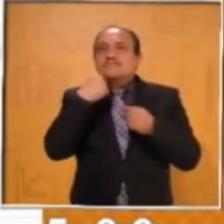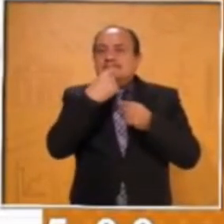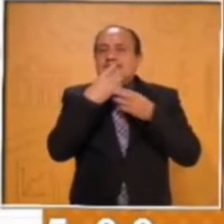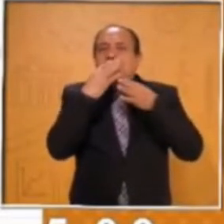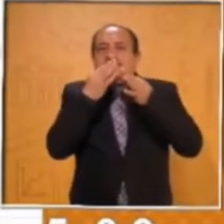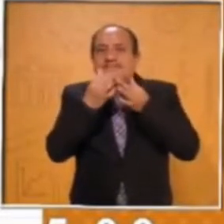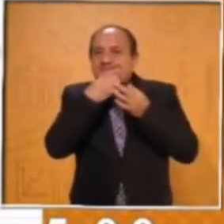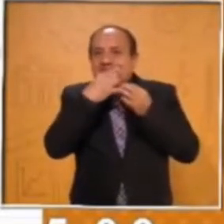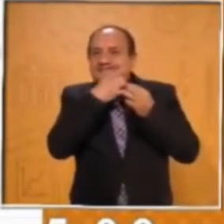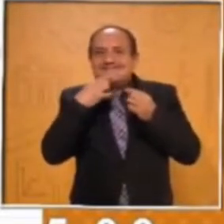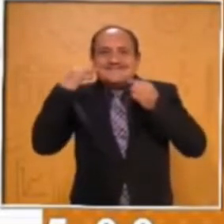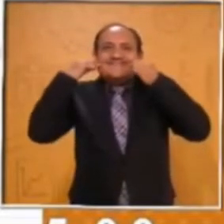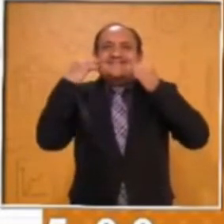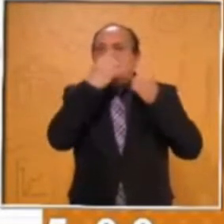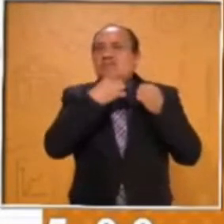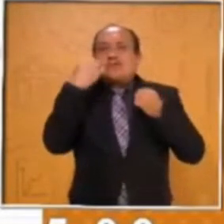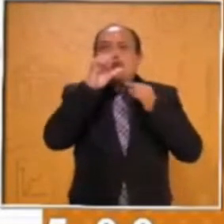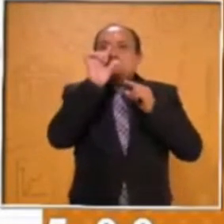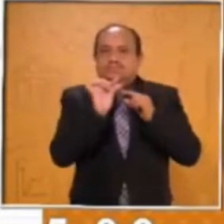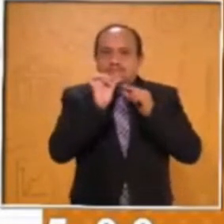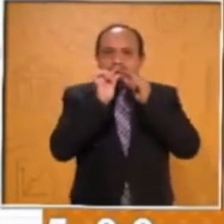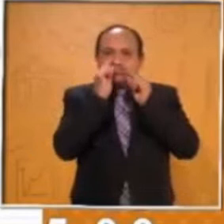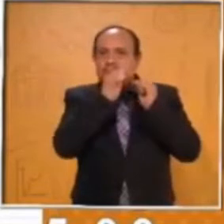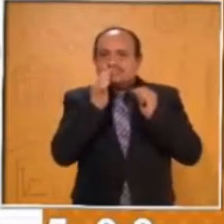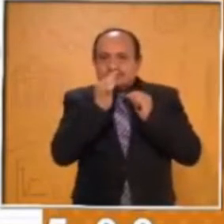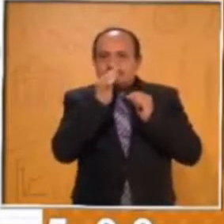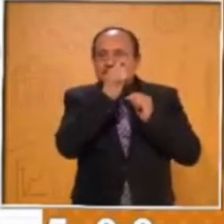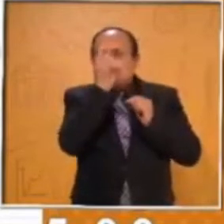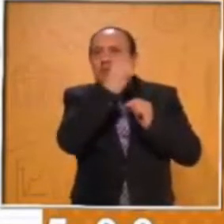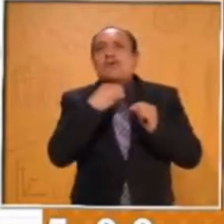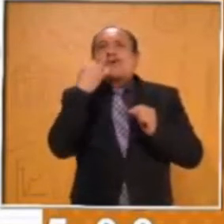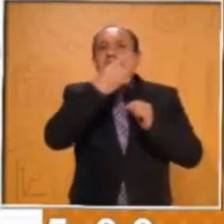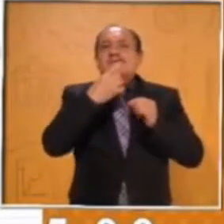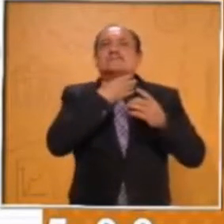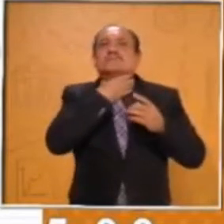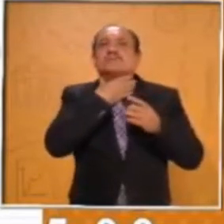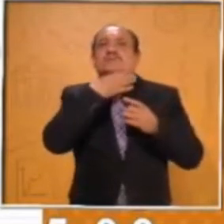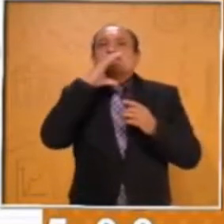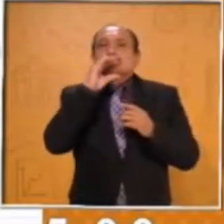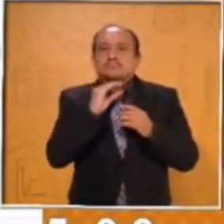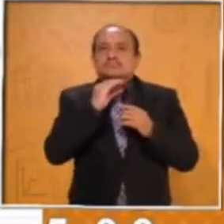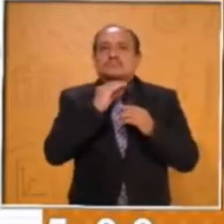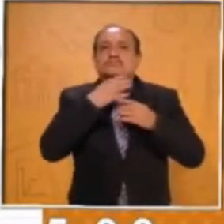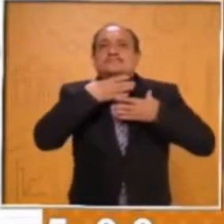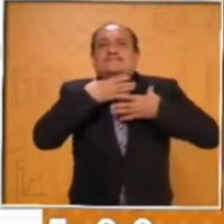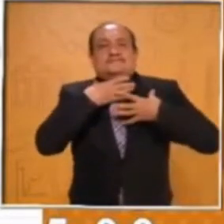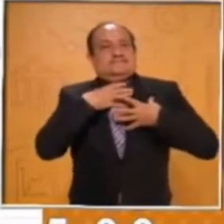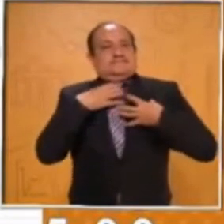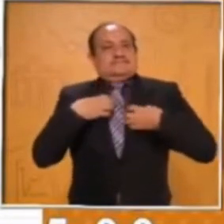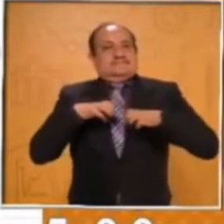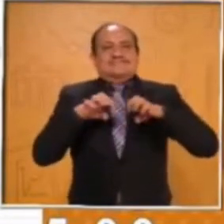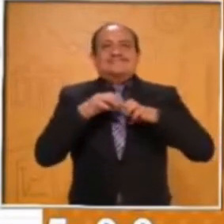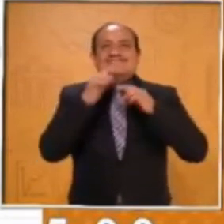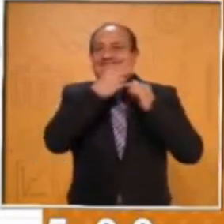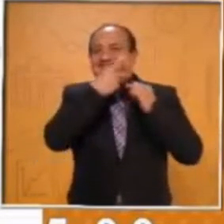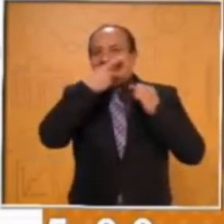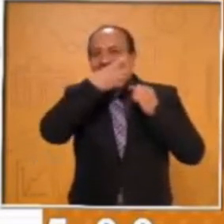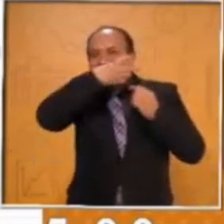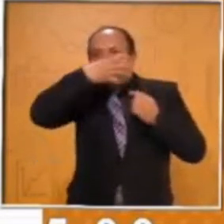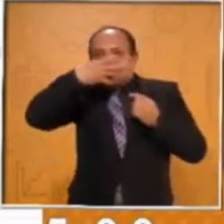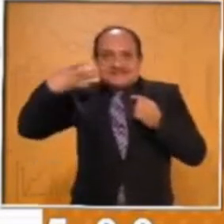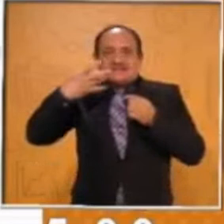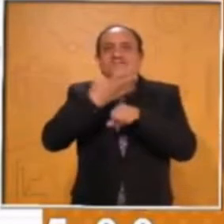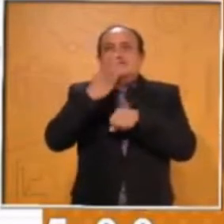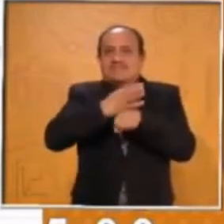fresca, grande, dura, pequeña, redonda. Y el cuello corto, fino, grueso, elegante. Los dientes alineados,